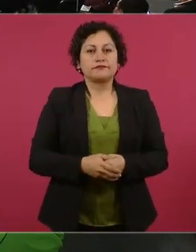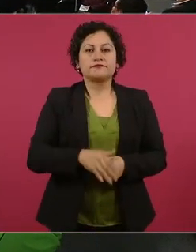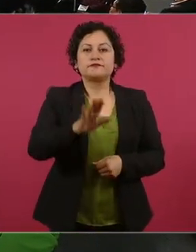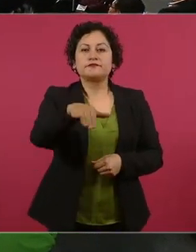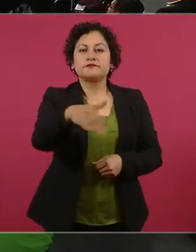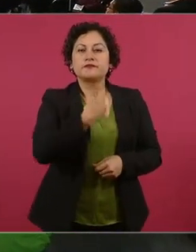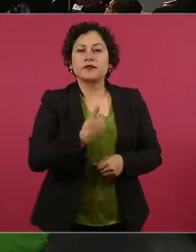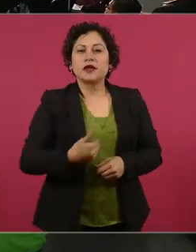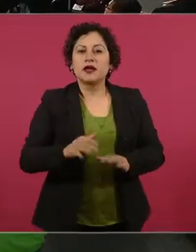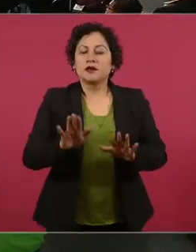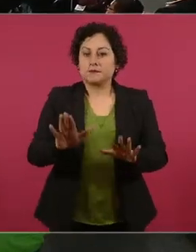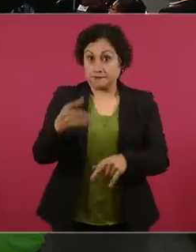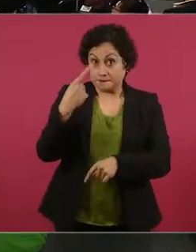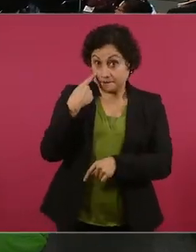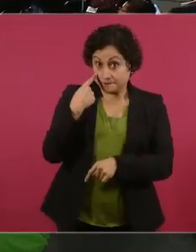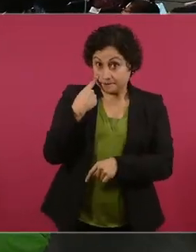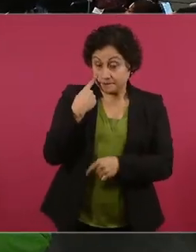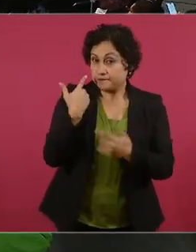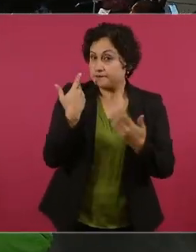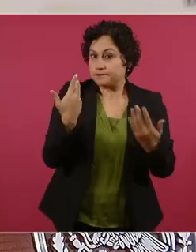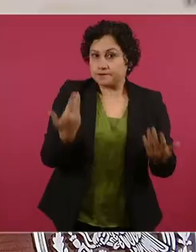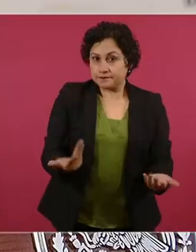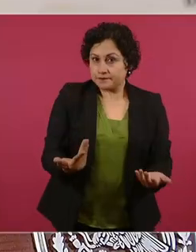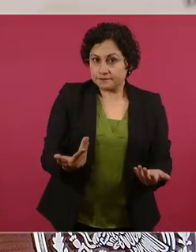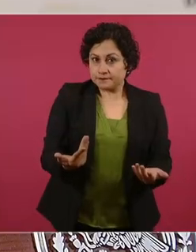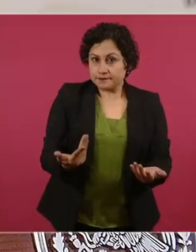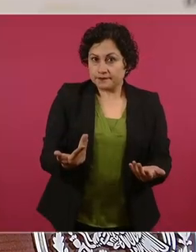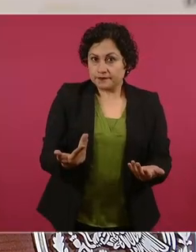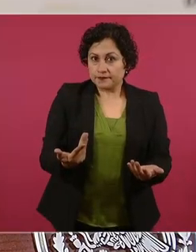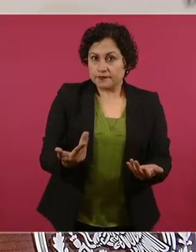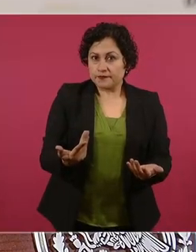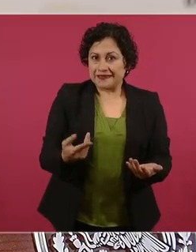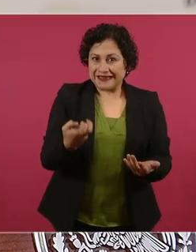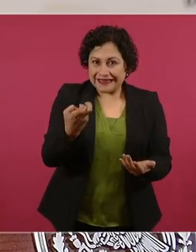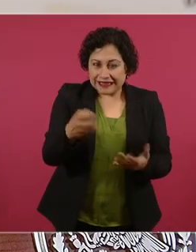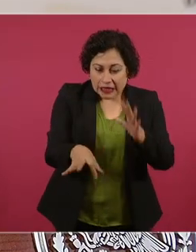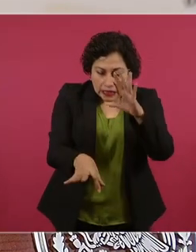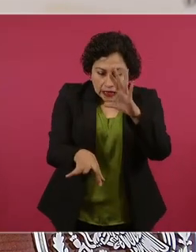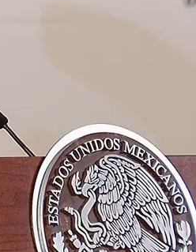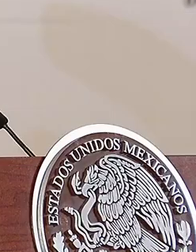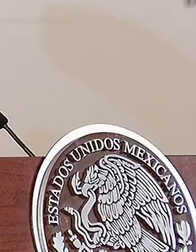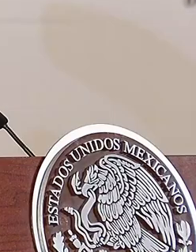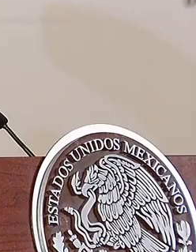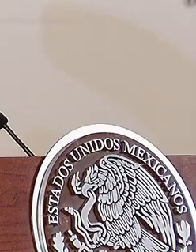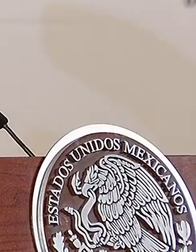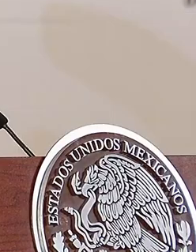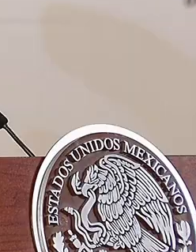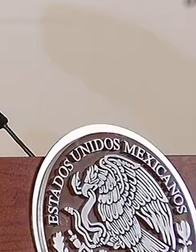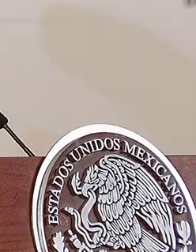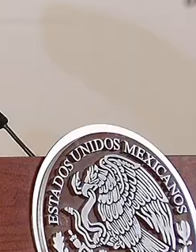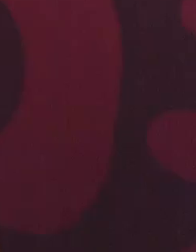Entonces, ¿quién nos ayudaría muchísimo? Y le hago un llamado,